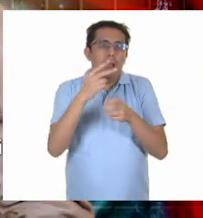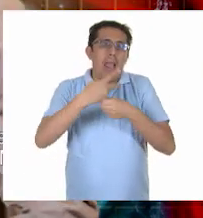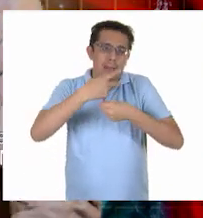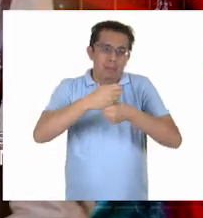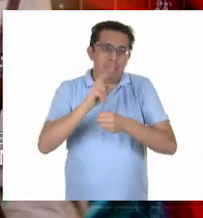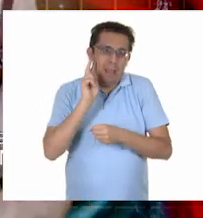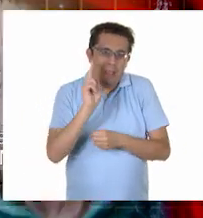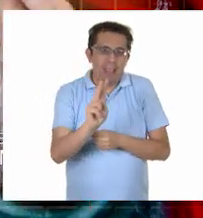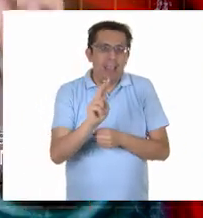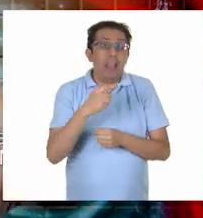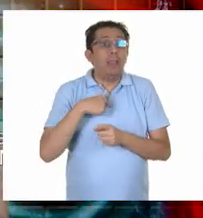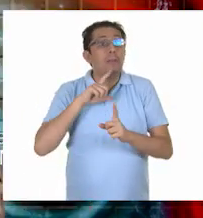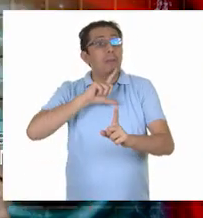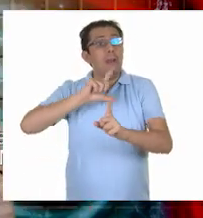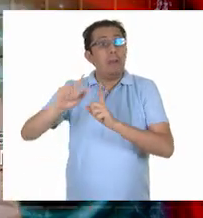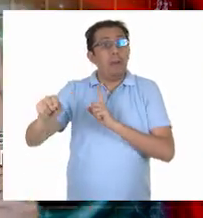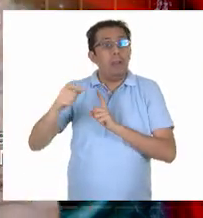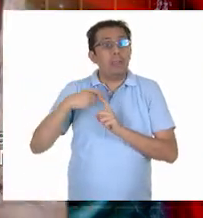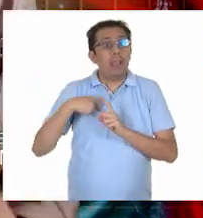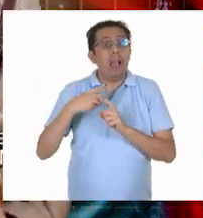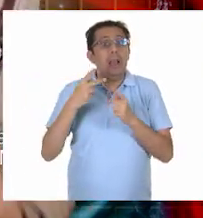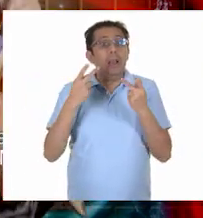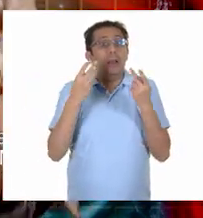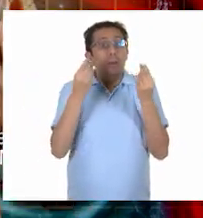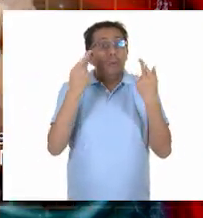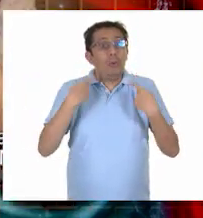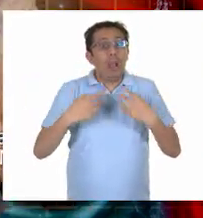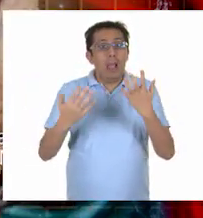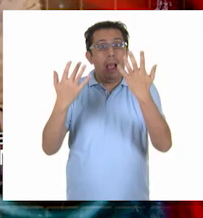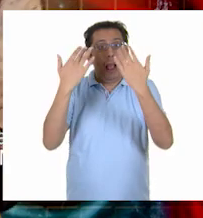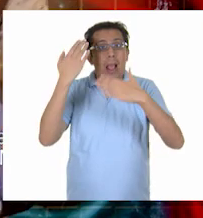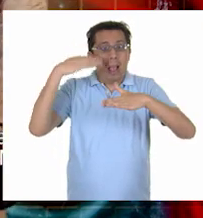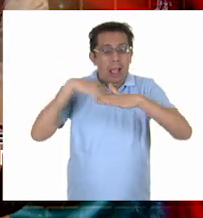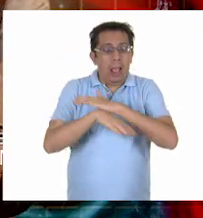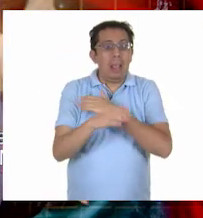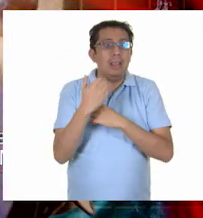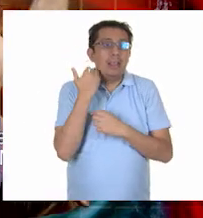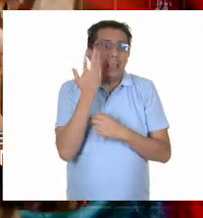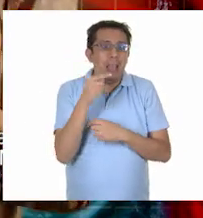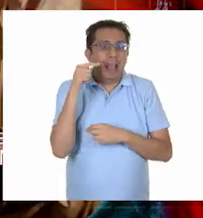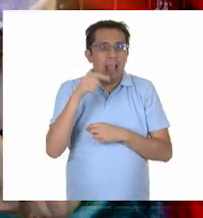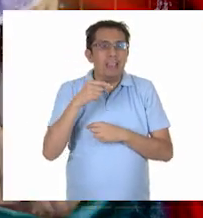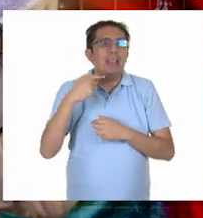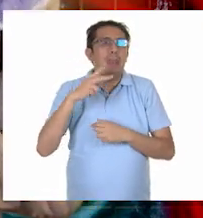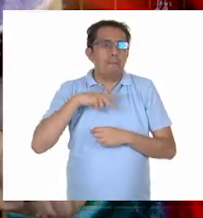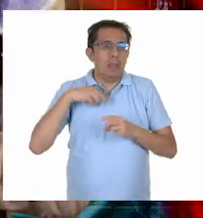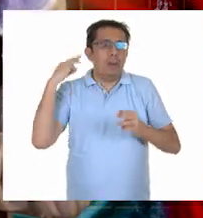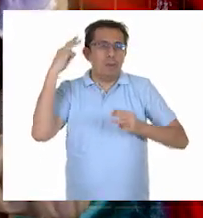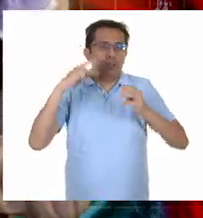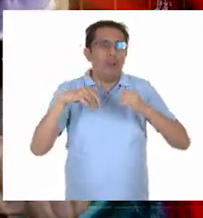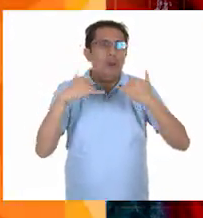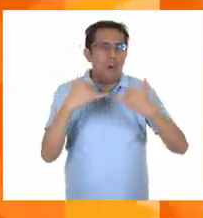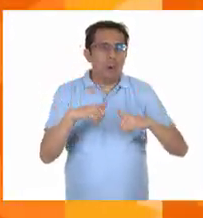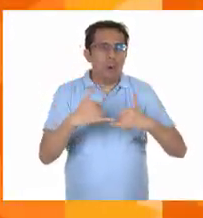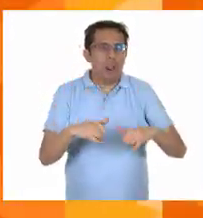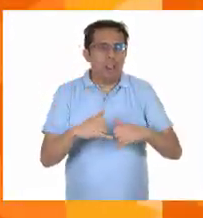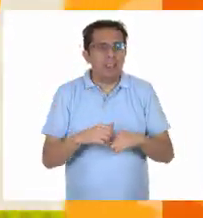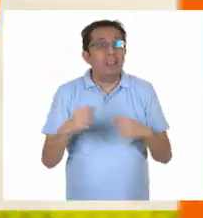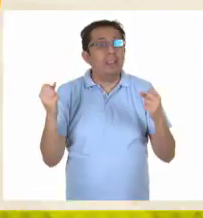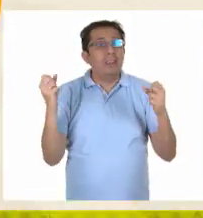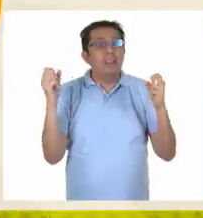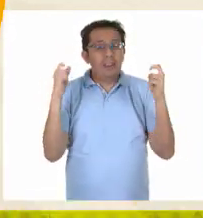verlo. Bueno, me voy porque ya hay mucha gente queriendo entrar al Museo de los Juguetes del Dr. Misterio. ¡Hasta la